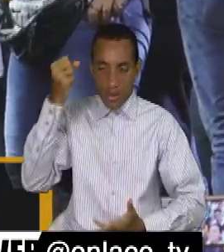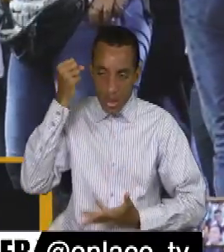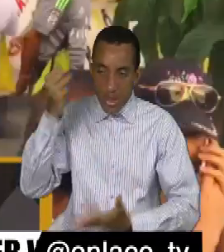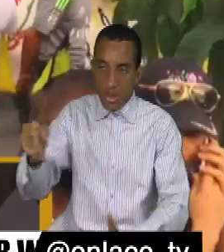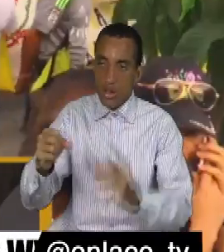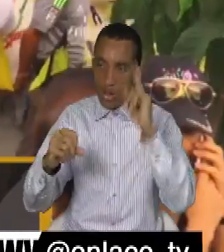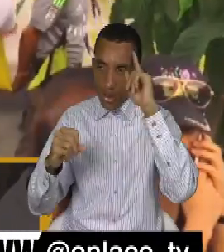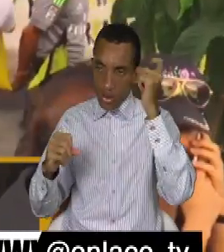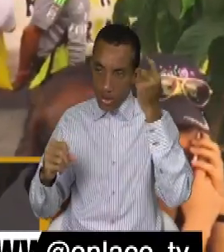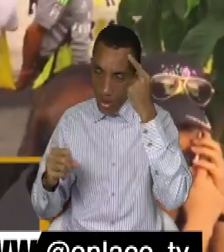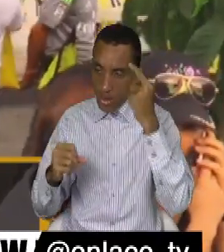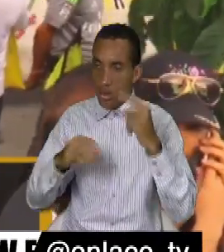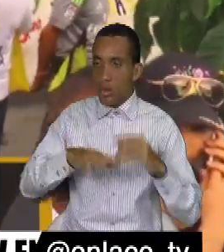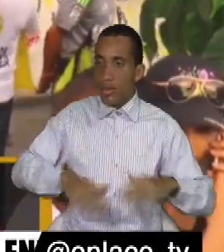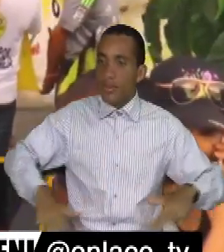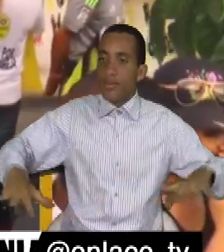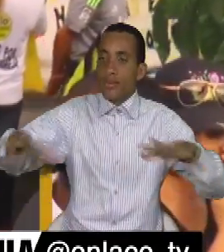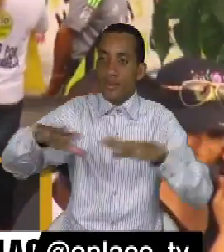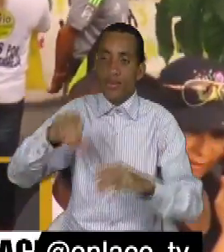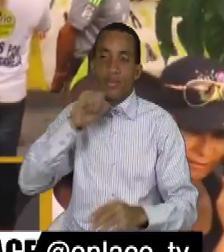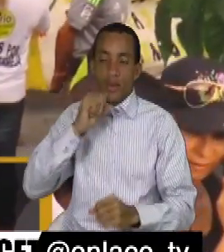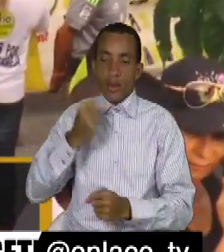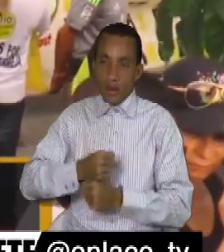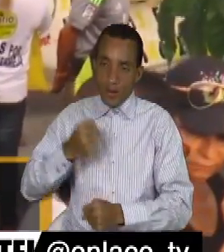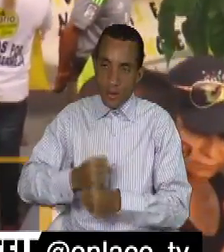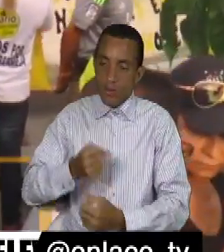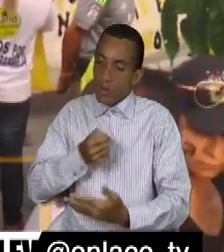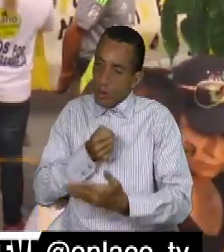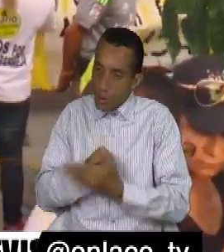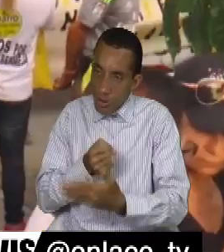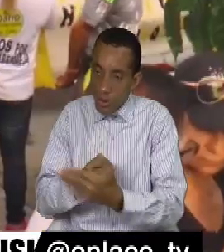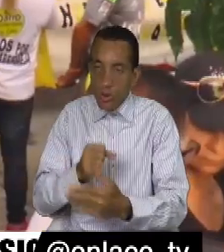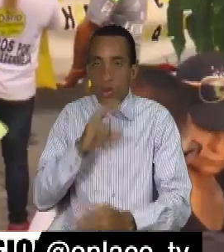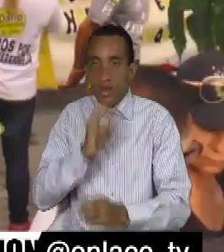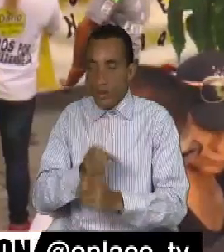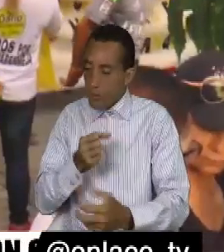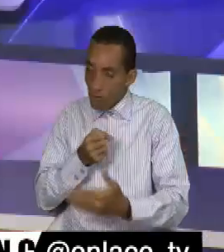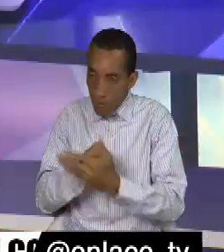tierra trabajadora, pujante y persistente frente a las dificultades.